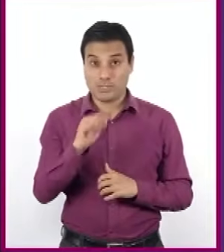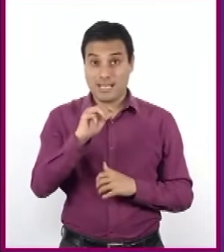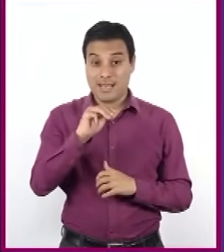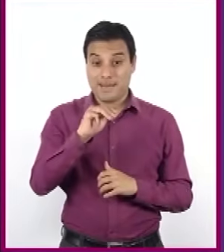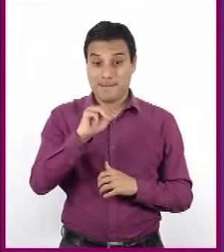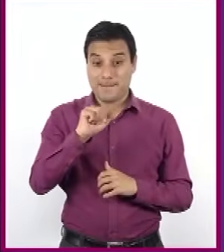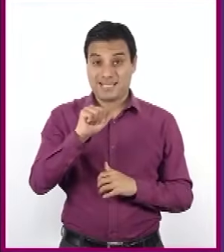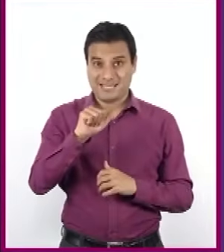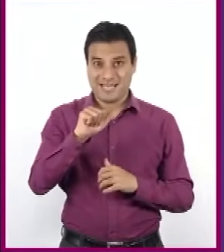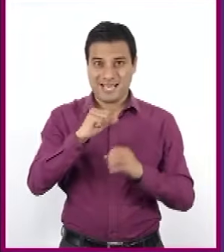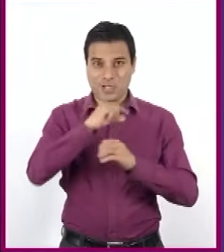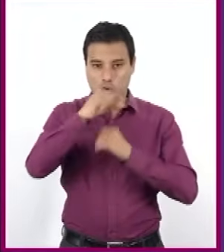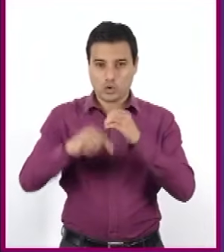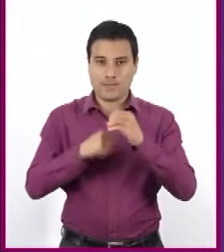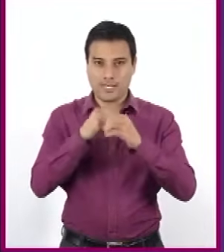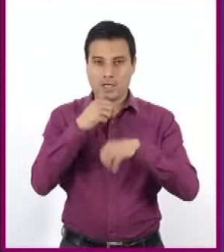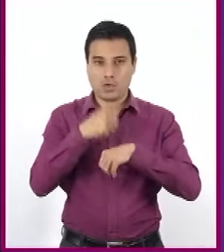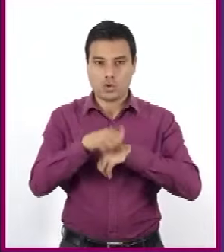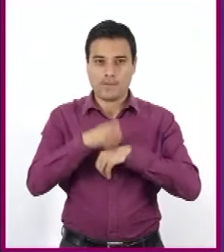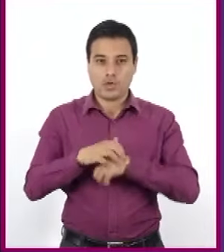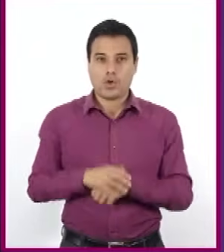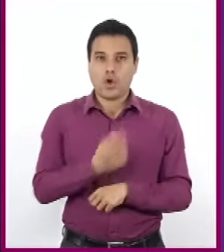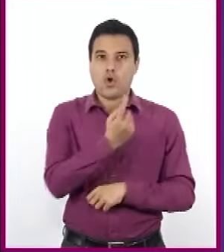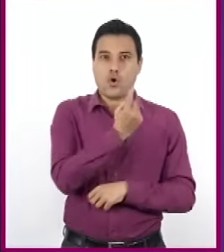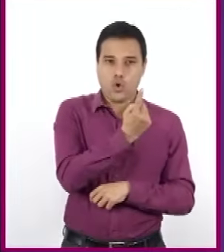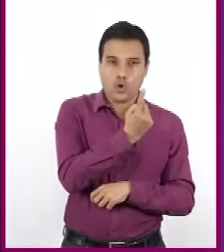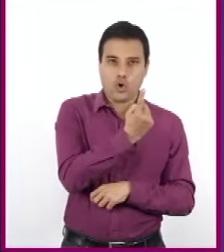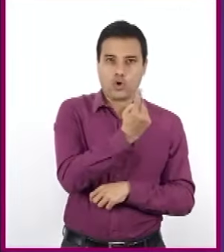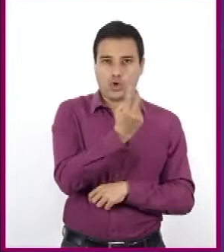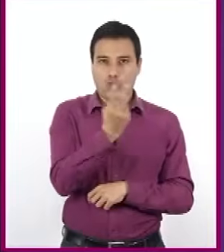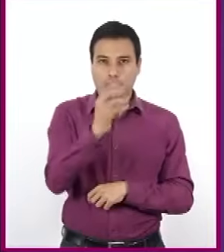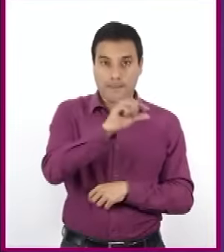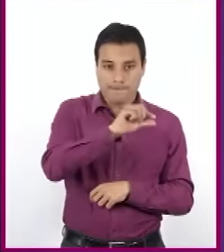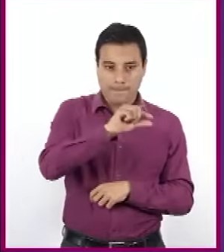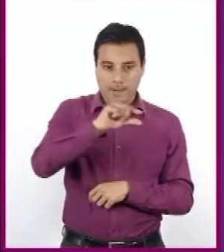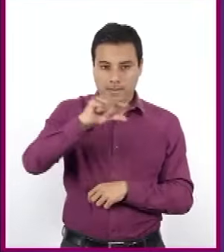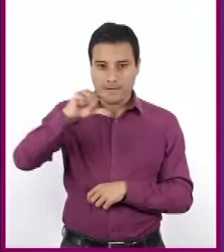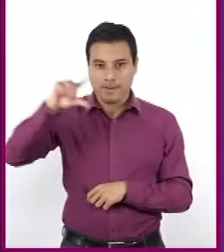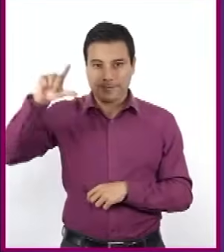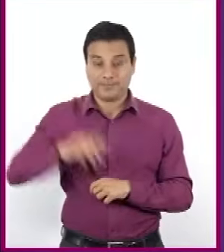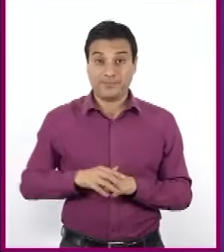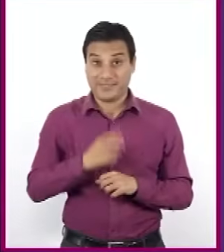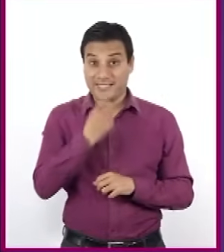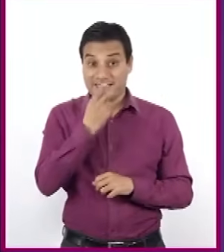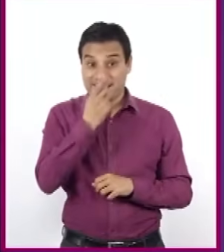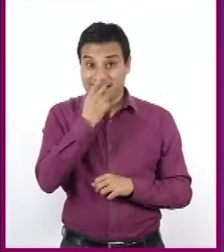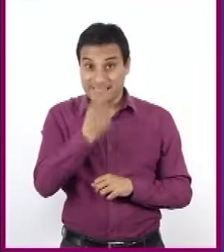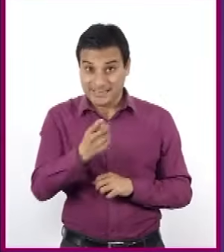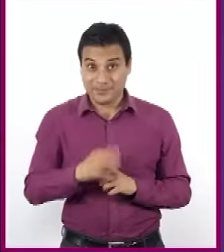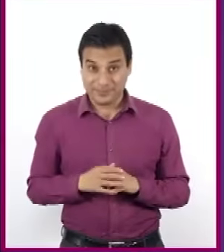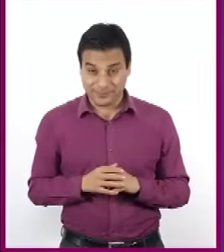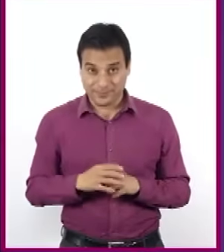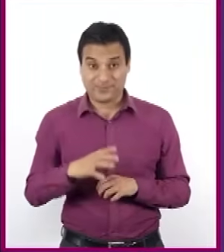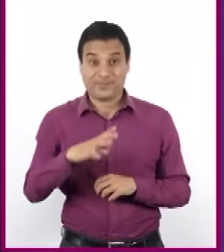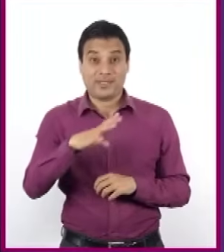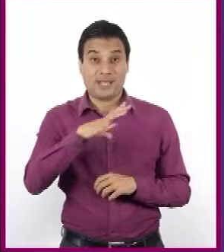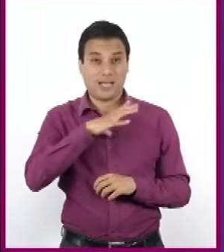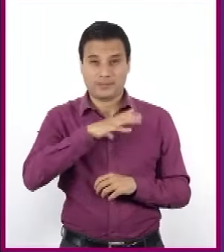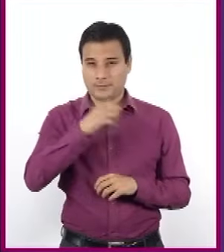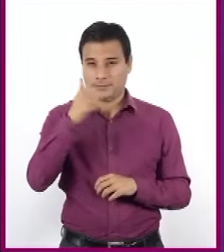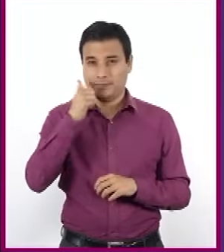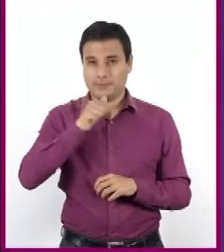atómica, encontró que el octavo elemento, contado a partir de cualquier otro, tiene propiedades similares al primero de la